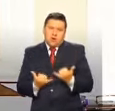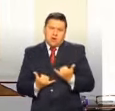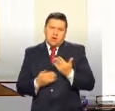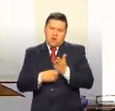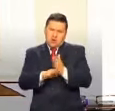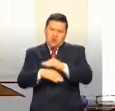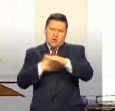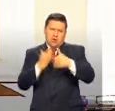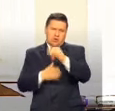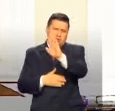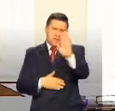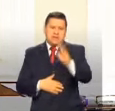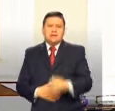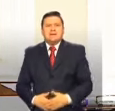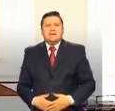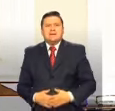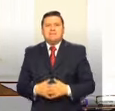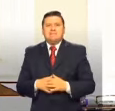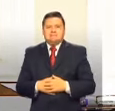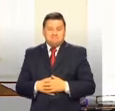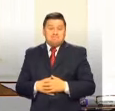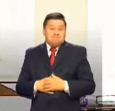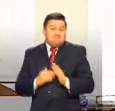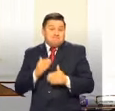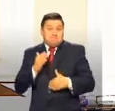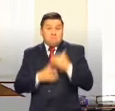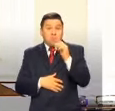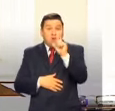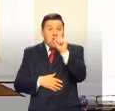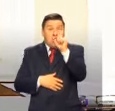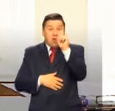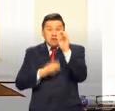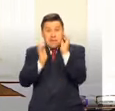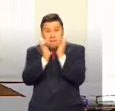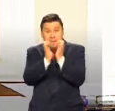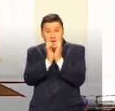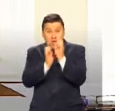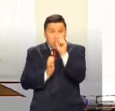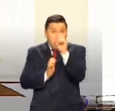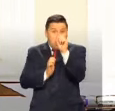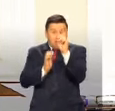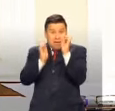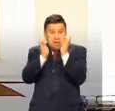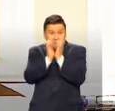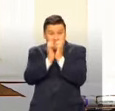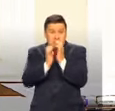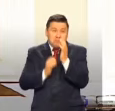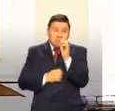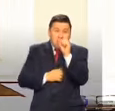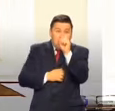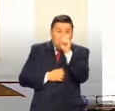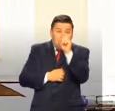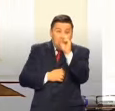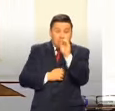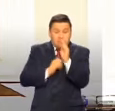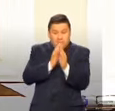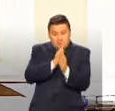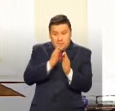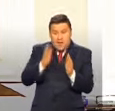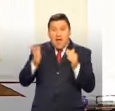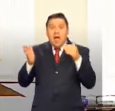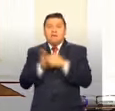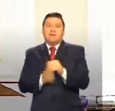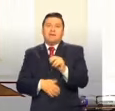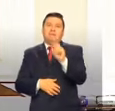compartirles a ustedes que a partir del 11 de mayo y entre el 11 de mayo y el 25 de